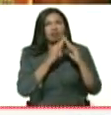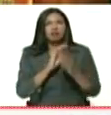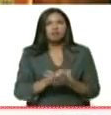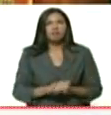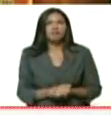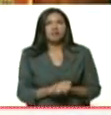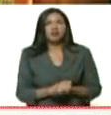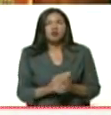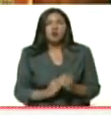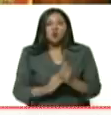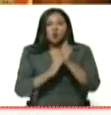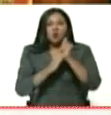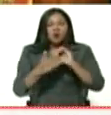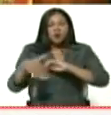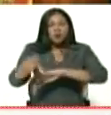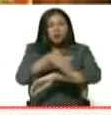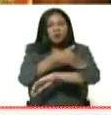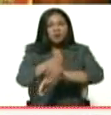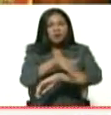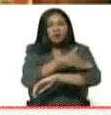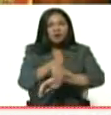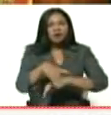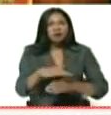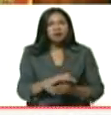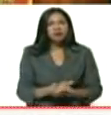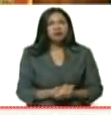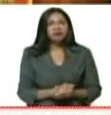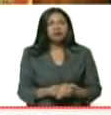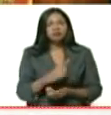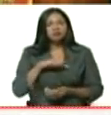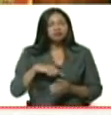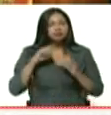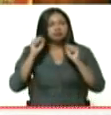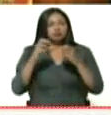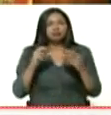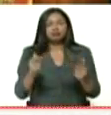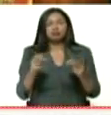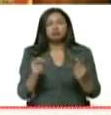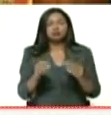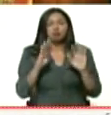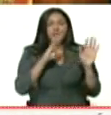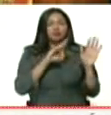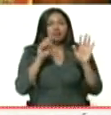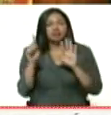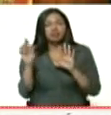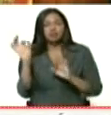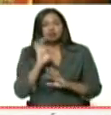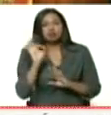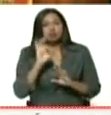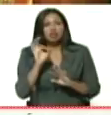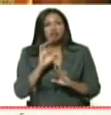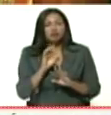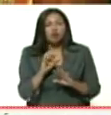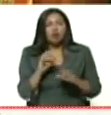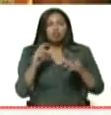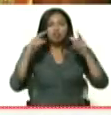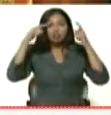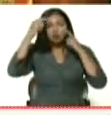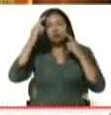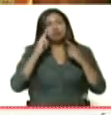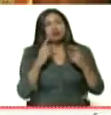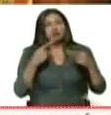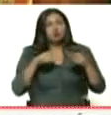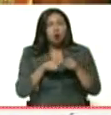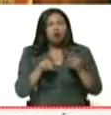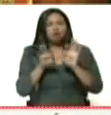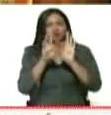los líderes de calle. Hemos logrado activar el 96% de la UVC en el nuevo esquema